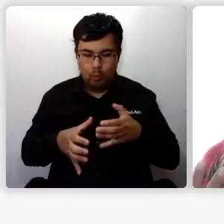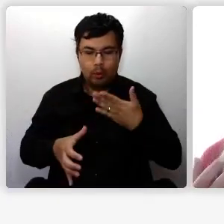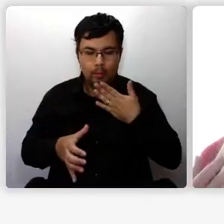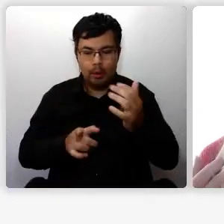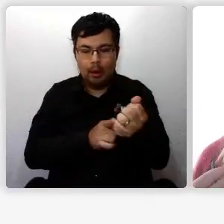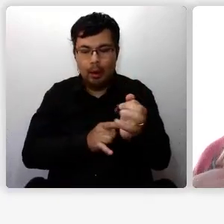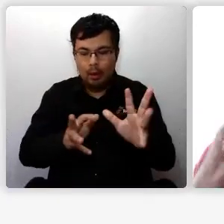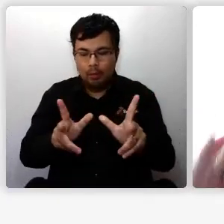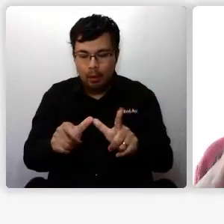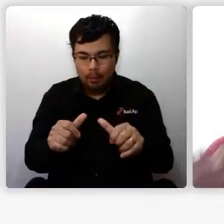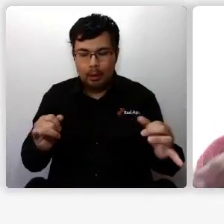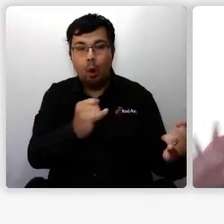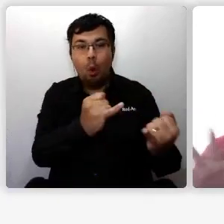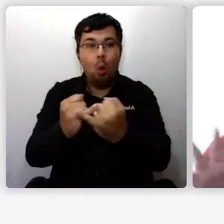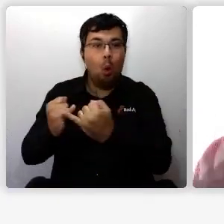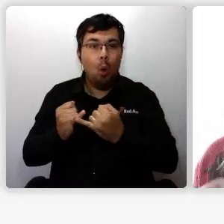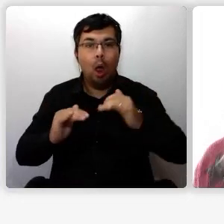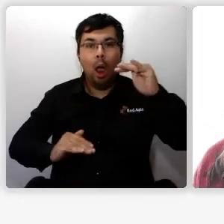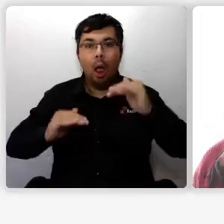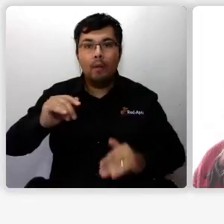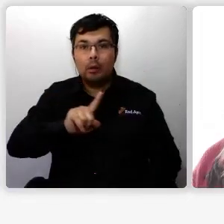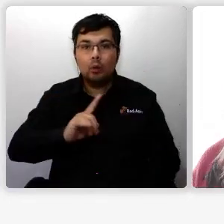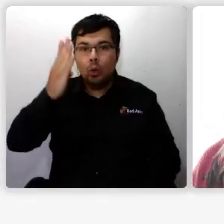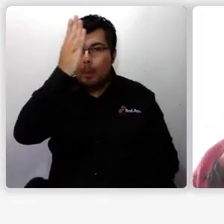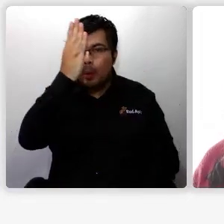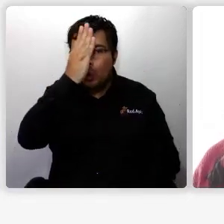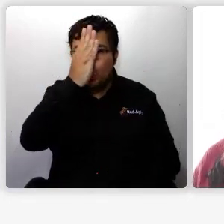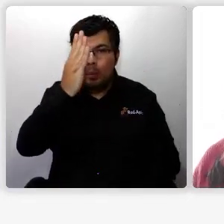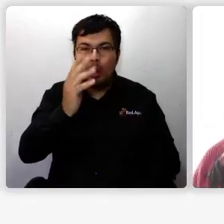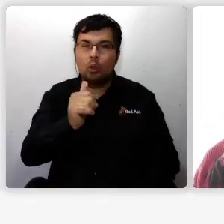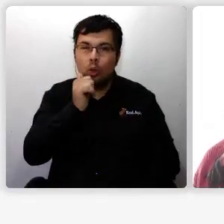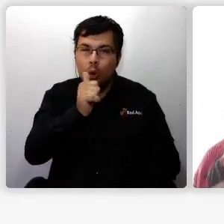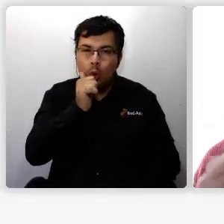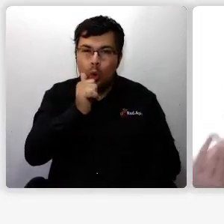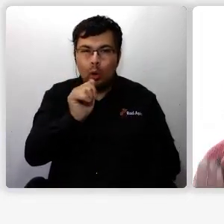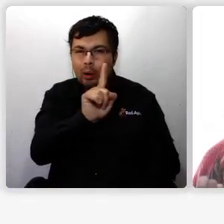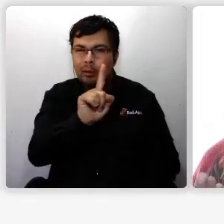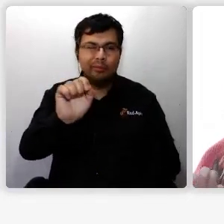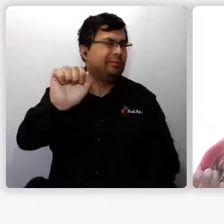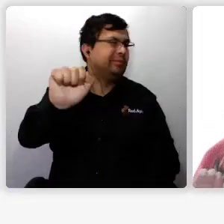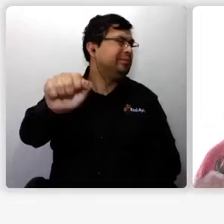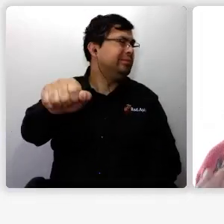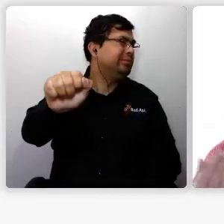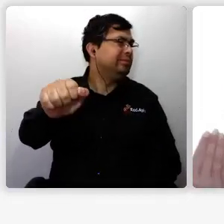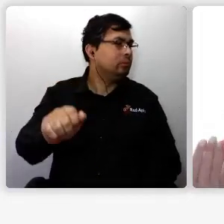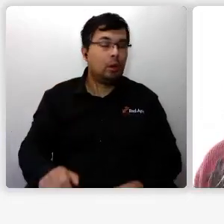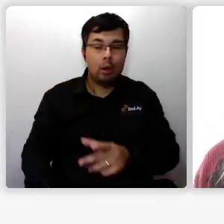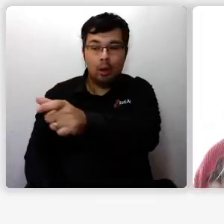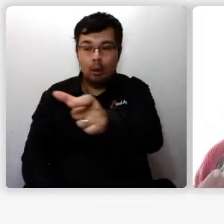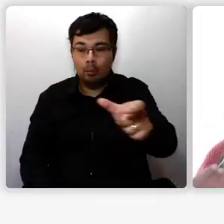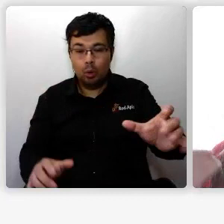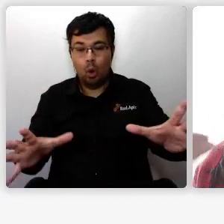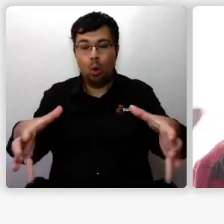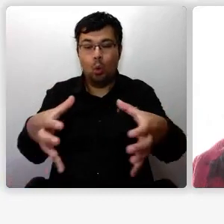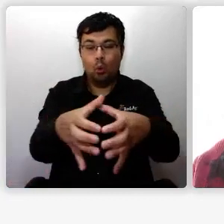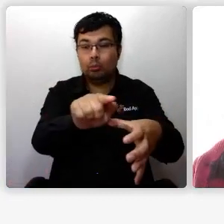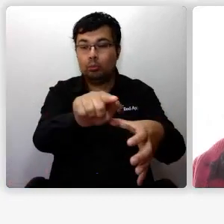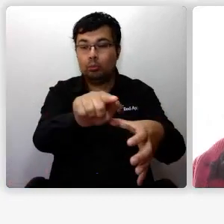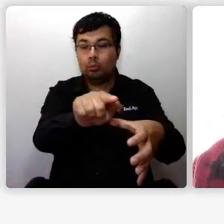veces nosotros estamos tan preocupados del día a día que no escuchamos. Y las personas de nuestro equipo pueden tener buenas ideas, pueden